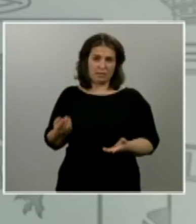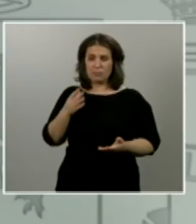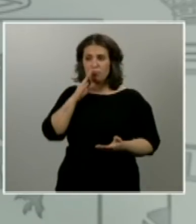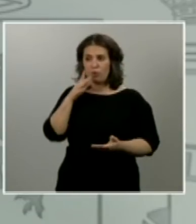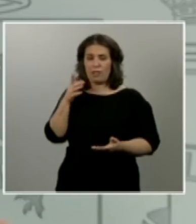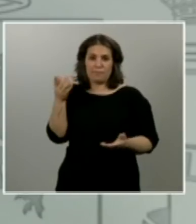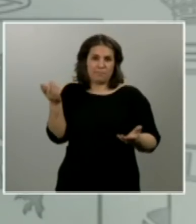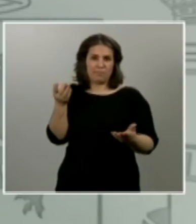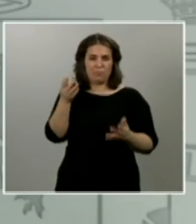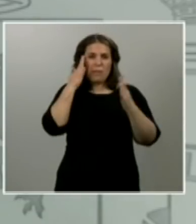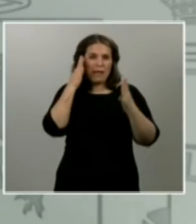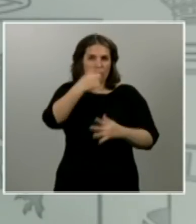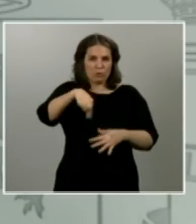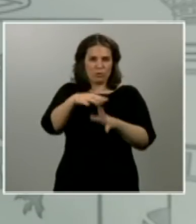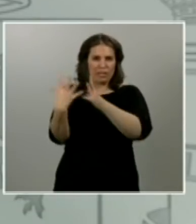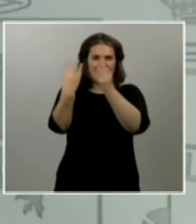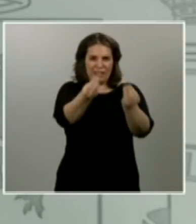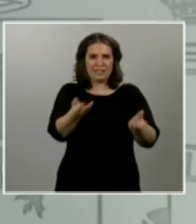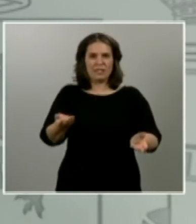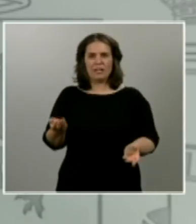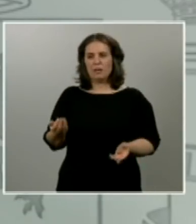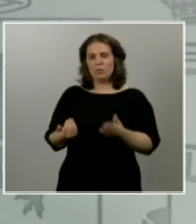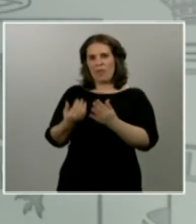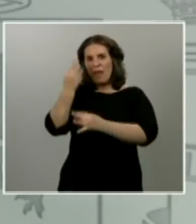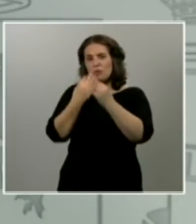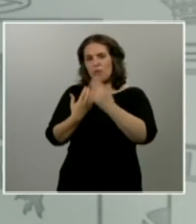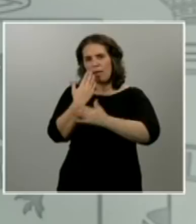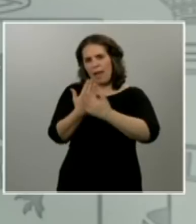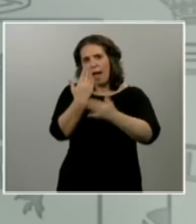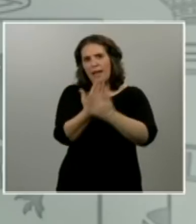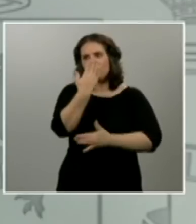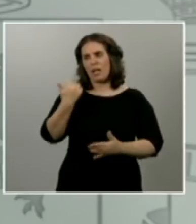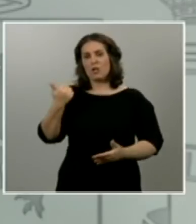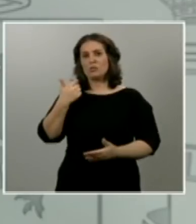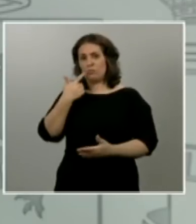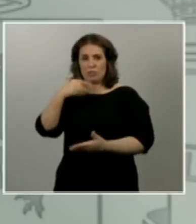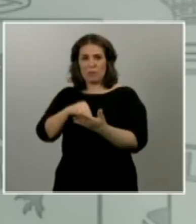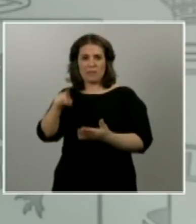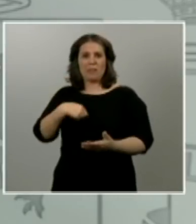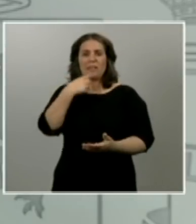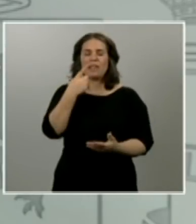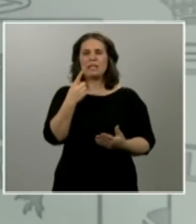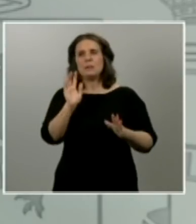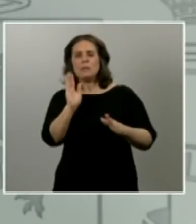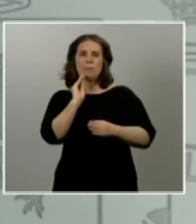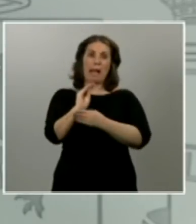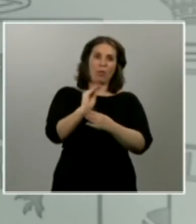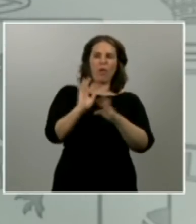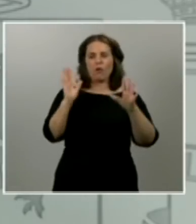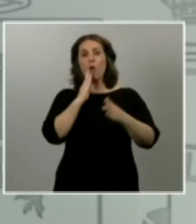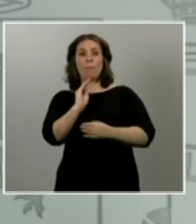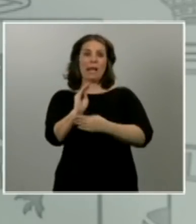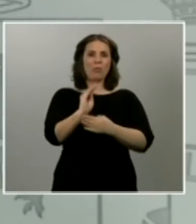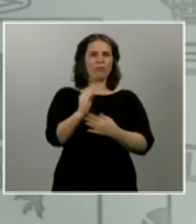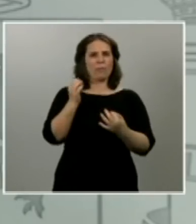cuando se dan los datos diarios que ellos también hablan de esas precauciones que lógicamente tenemos que respetar y comprender porque